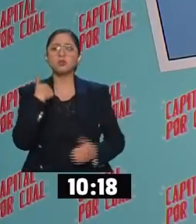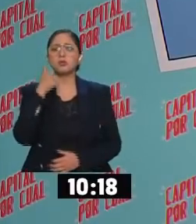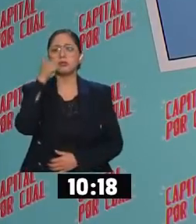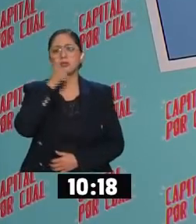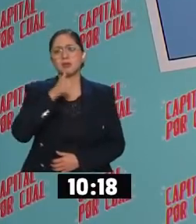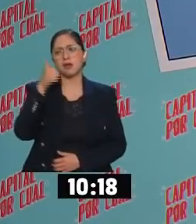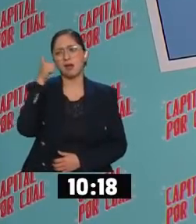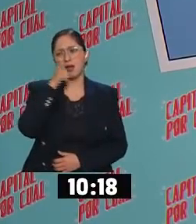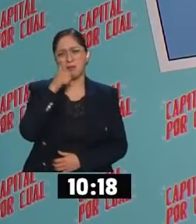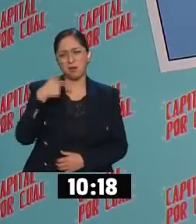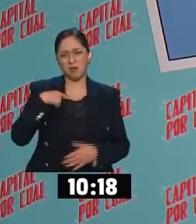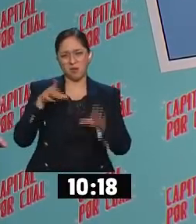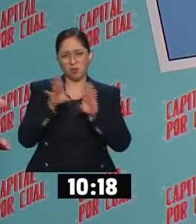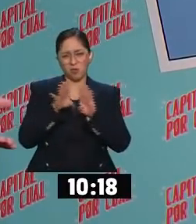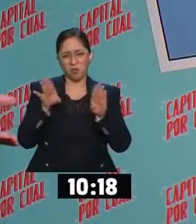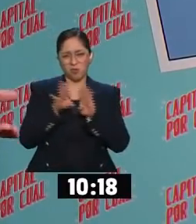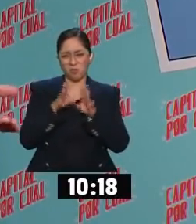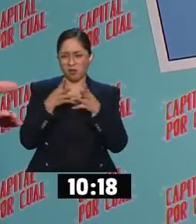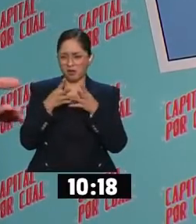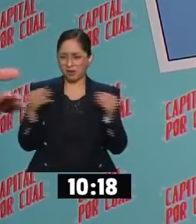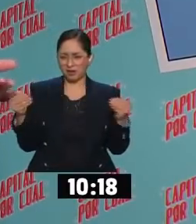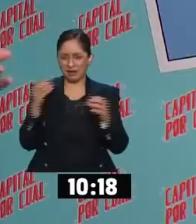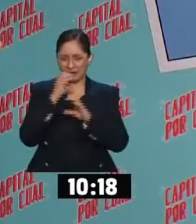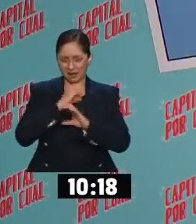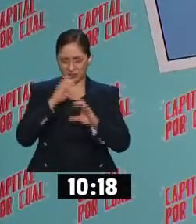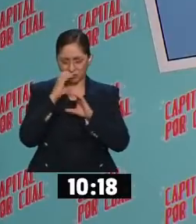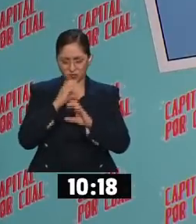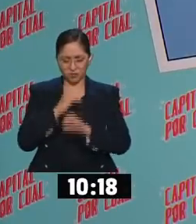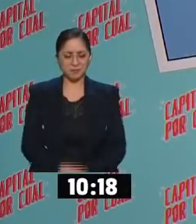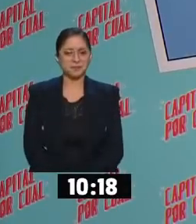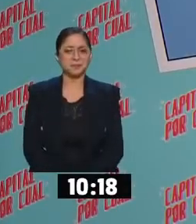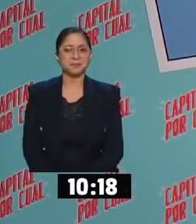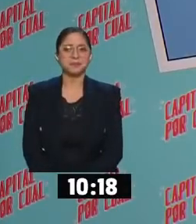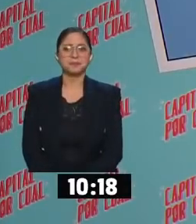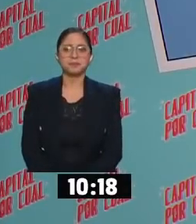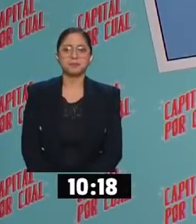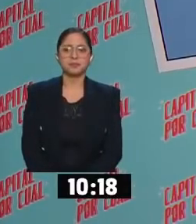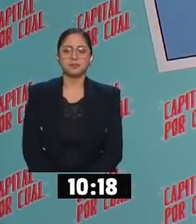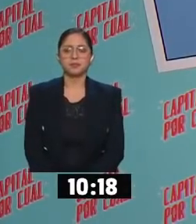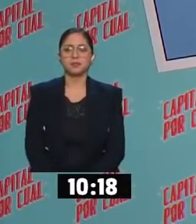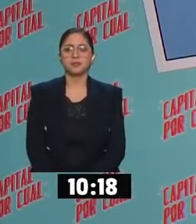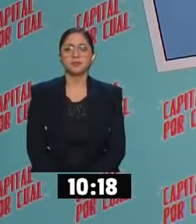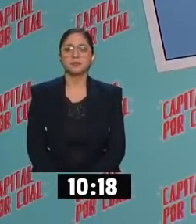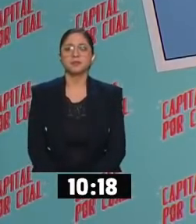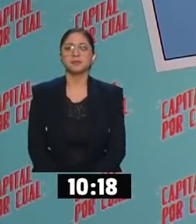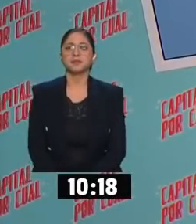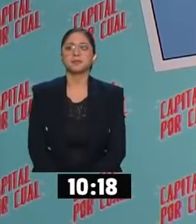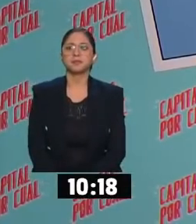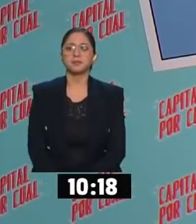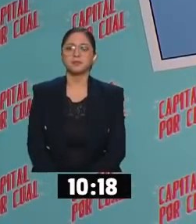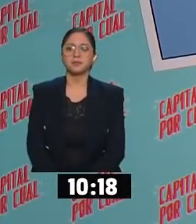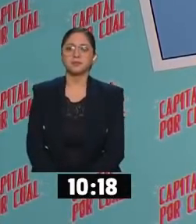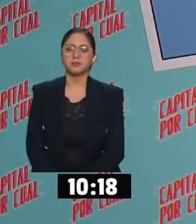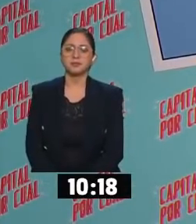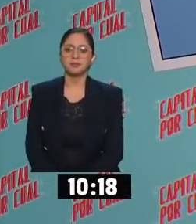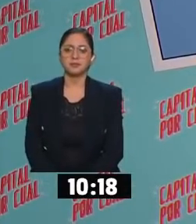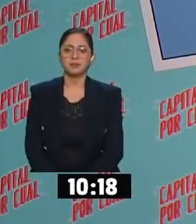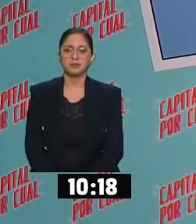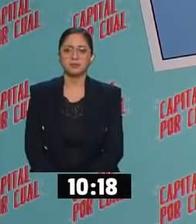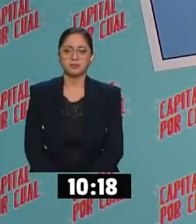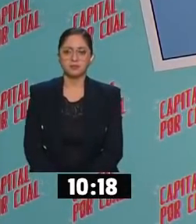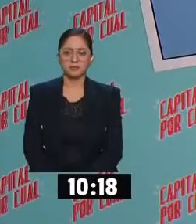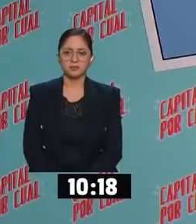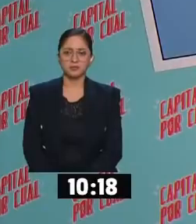Yo te quiero porque espero todavía que por cosas de